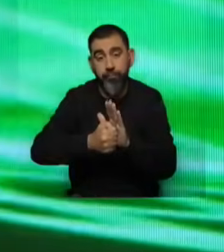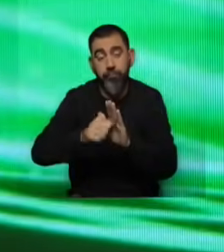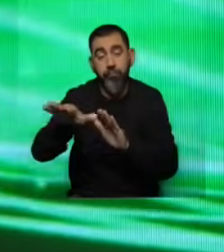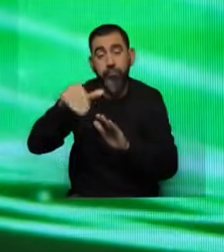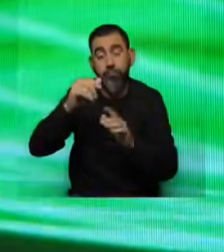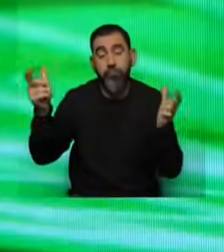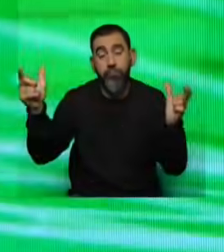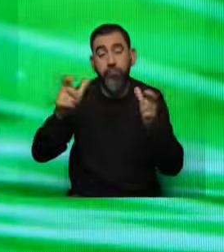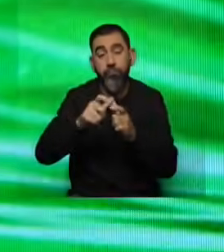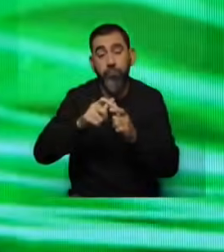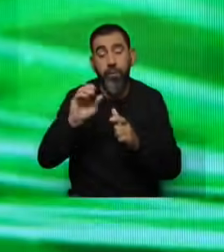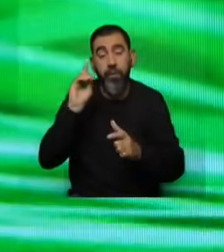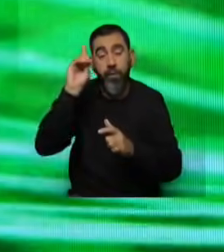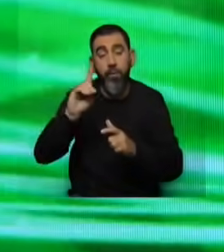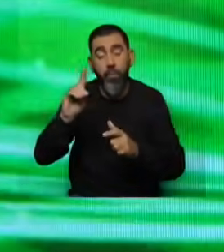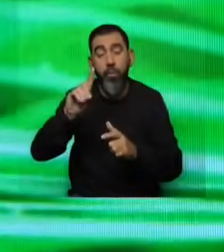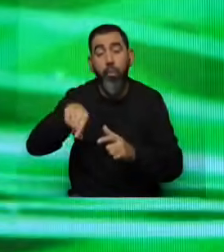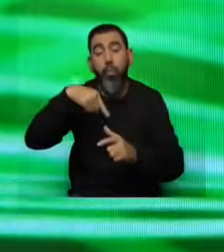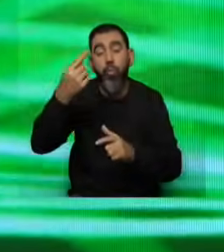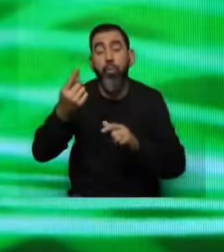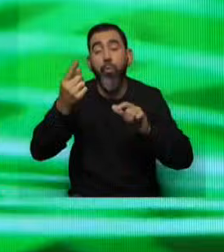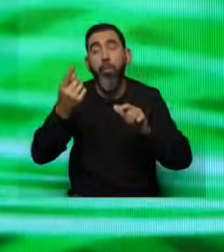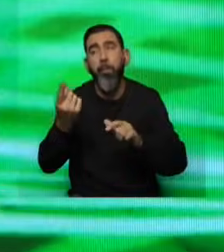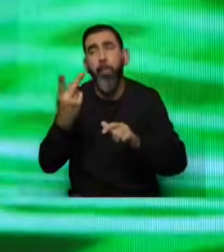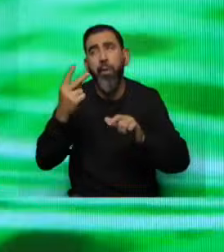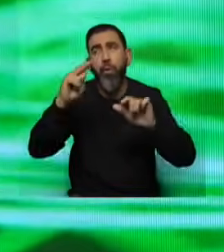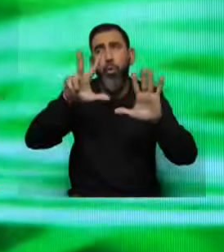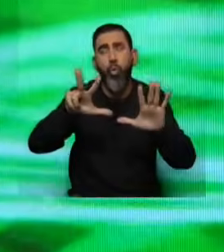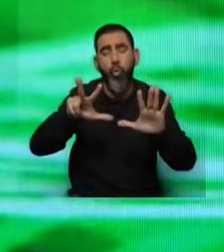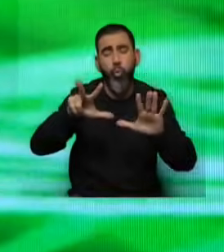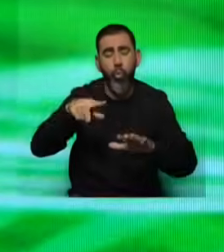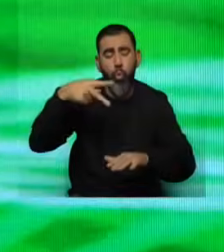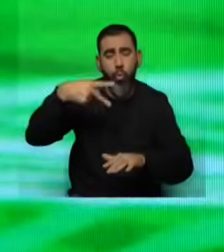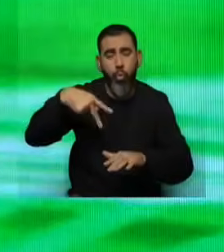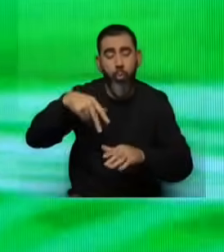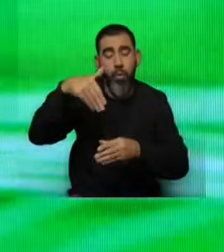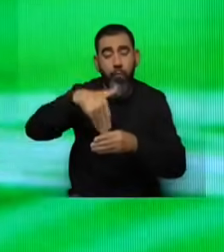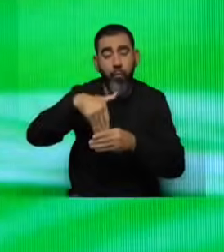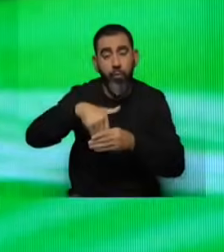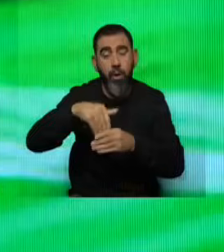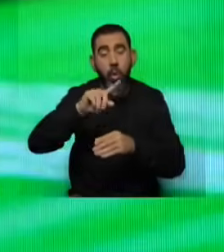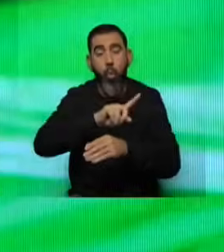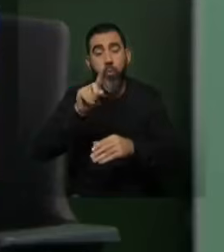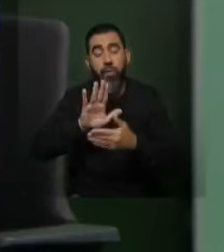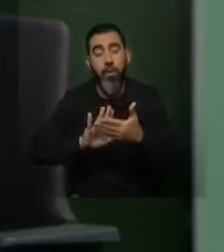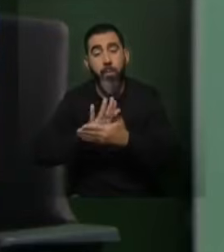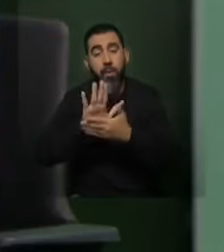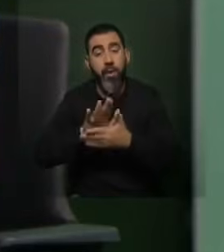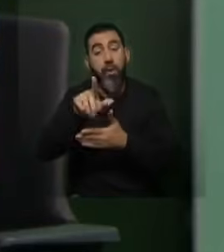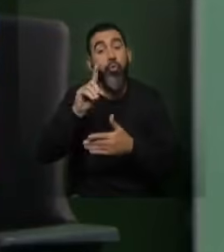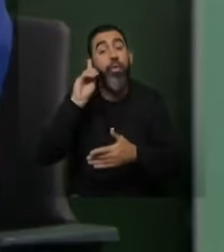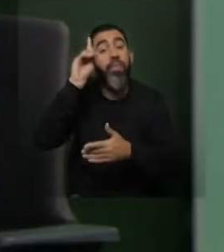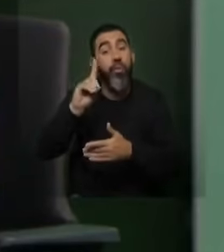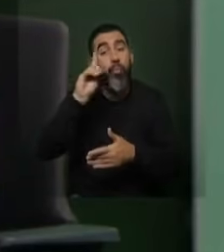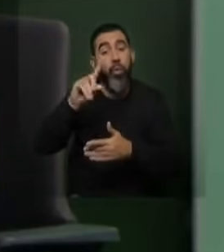una una sesión extraordinaria el próximo 28 28 para estar vot partir de las 11 de la mañana eso en el plenario de la cámara en el